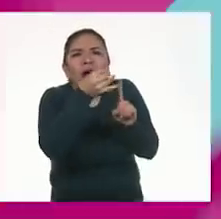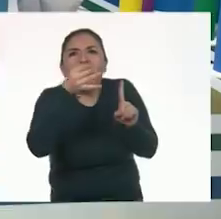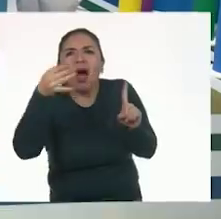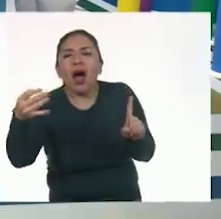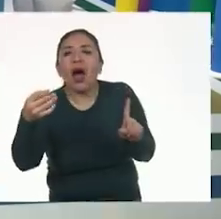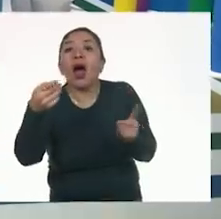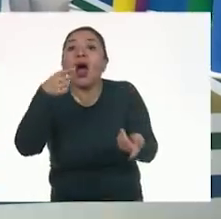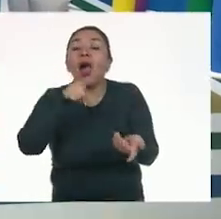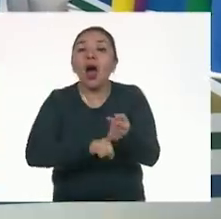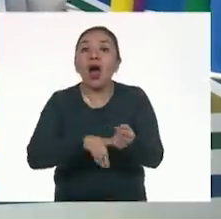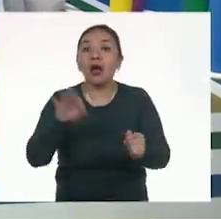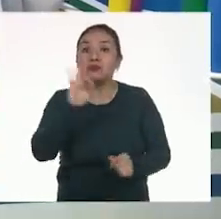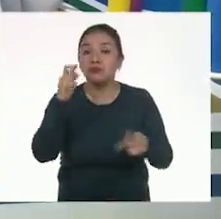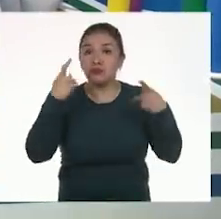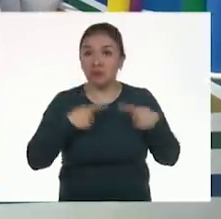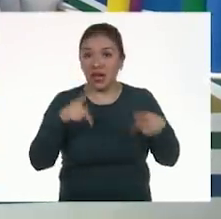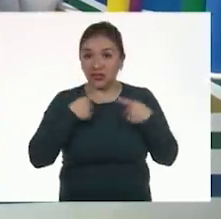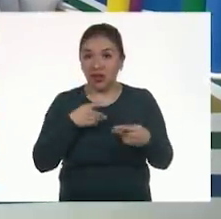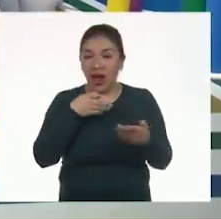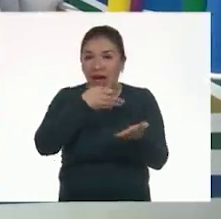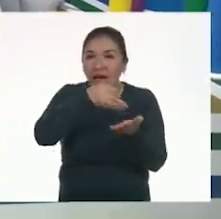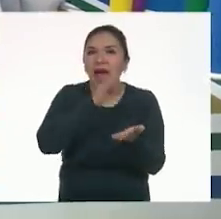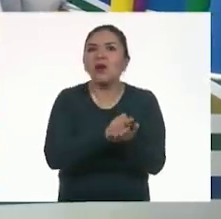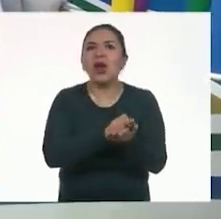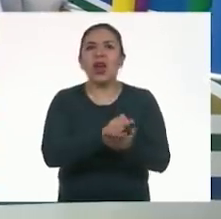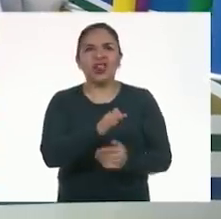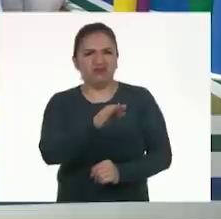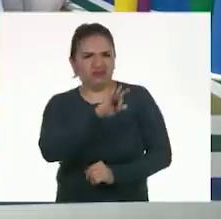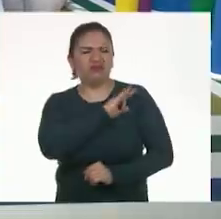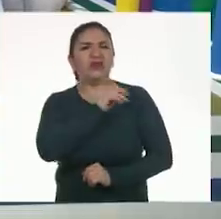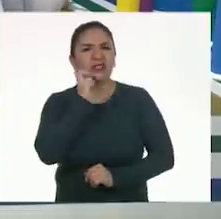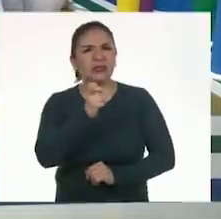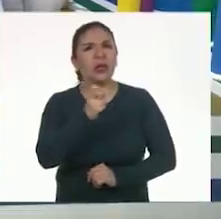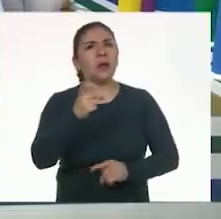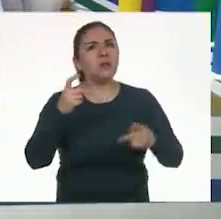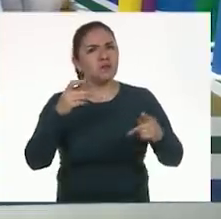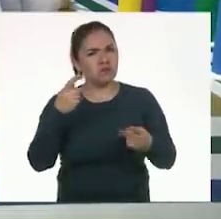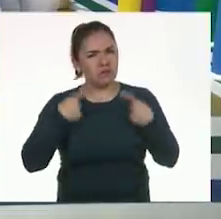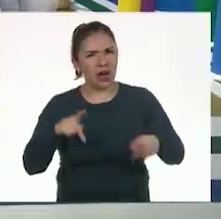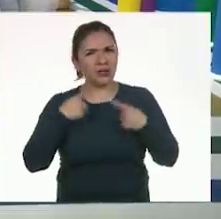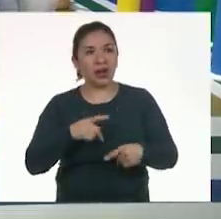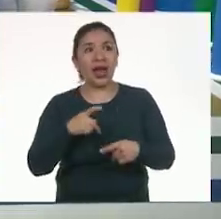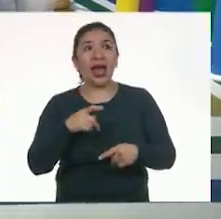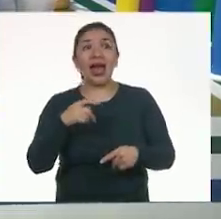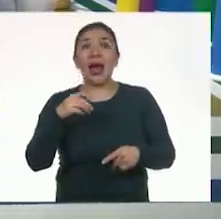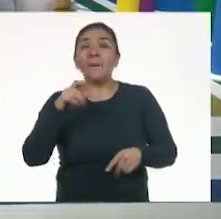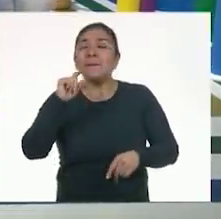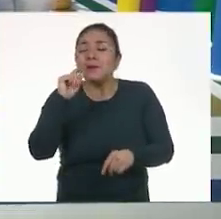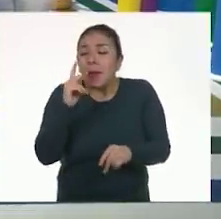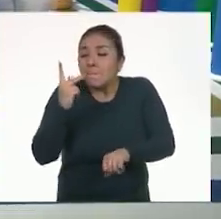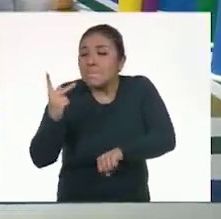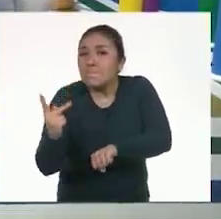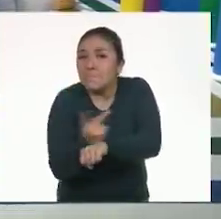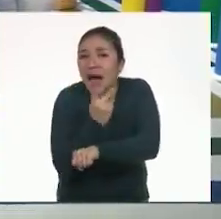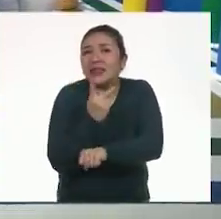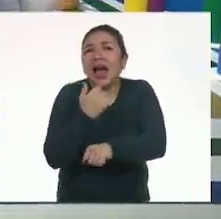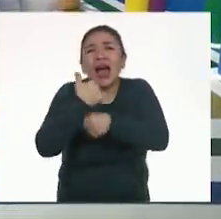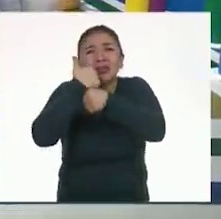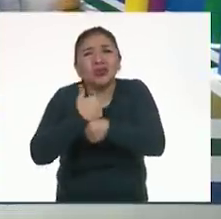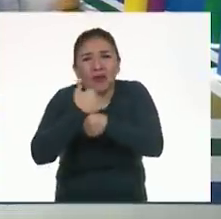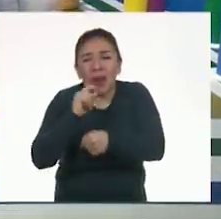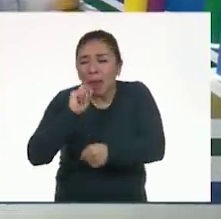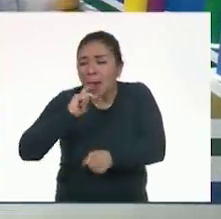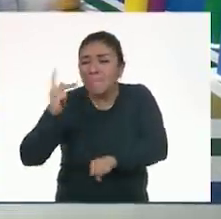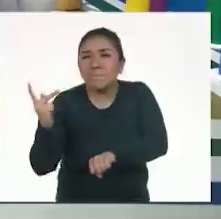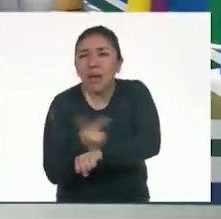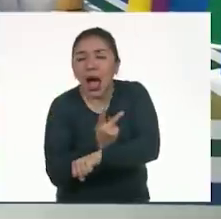el momento en que el héroe se da cuenta, en ese momento en el que está a punto de ocurrir la desgracia o cuando ya ocurrió la